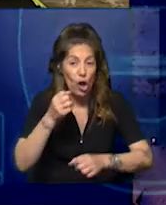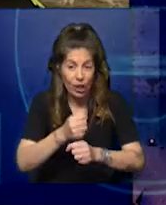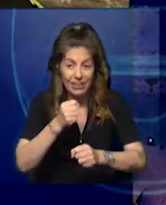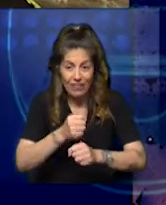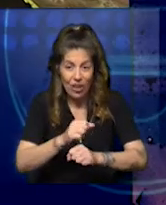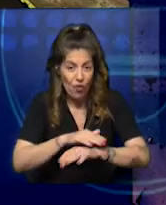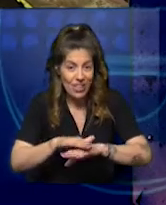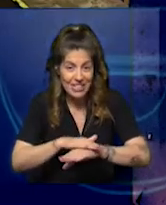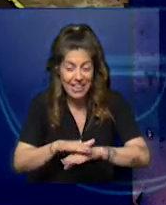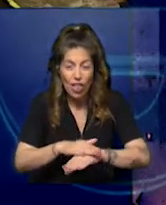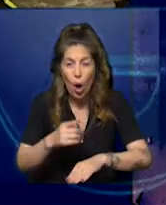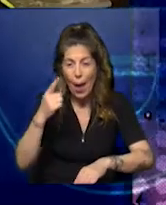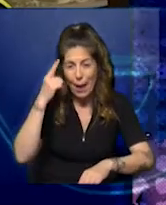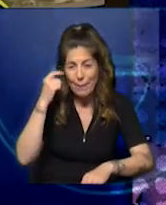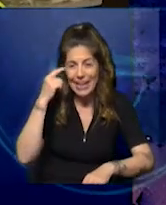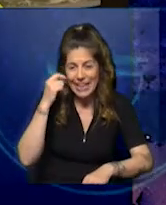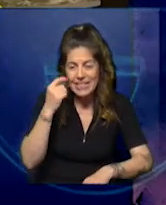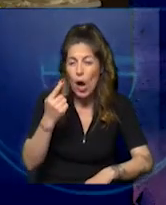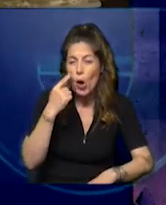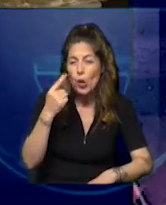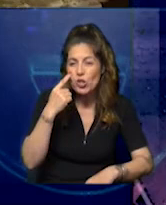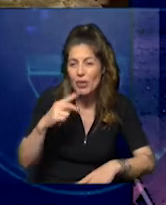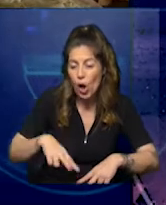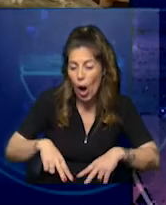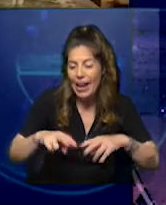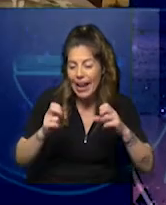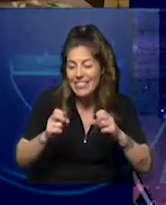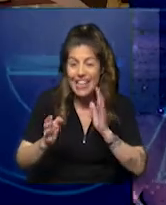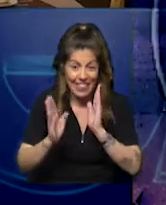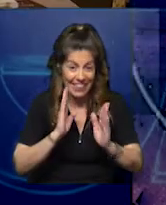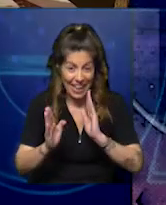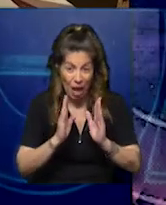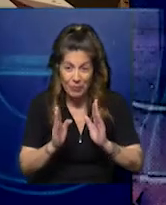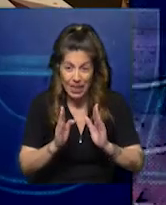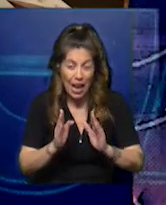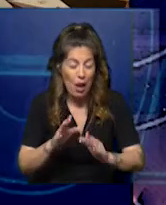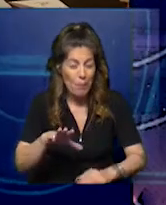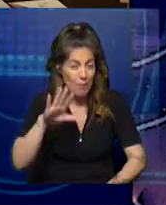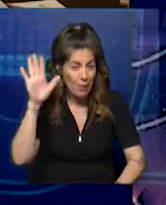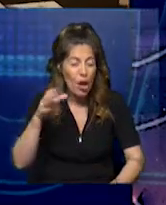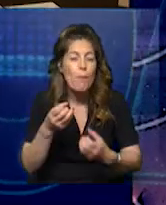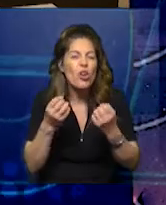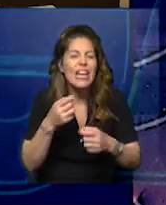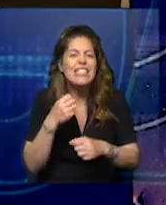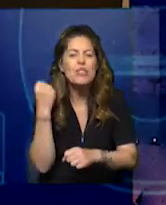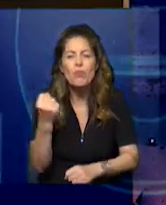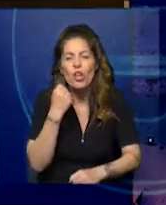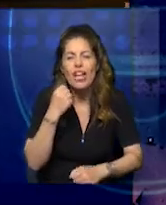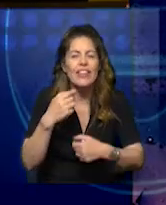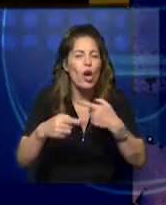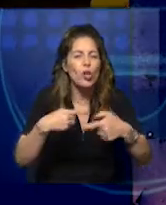conocimiento de análisis de de Cómo se dice de terapias No este Por qué es importante seguir abordando